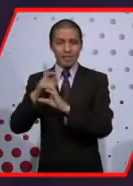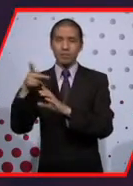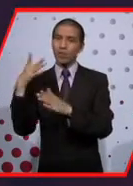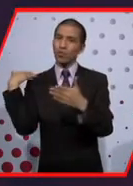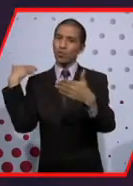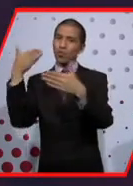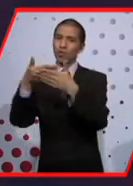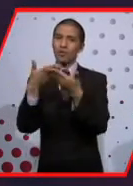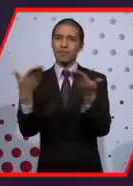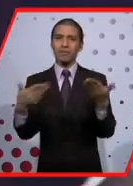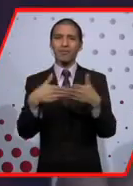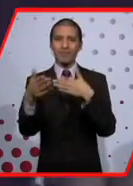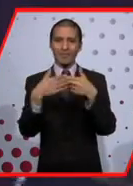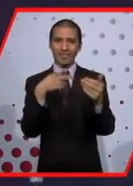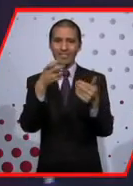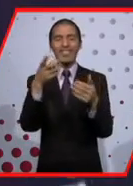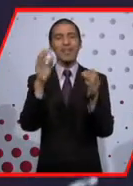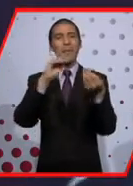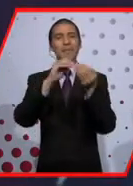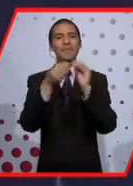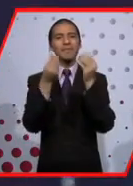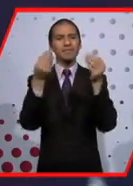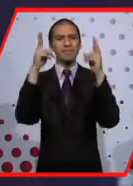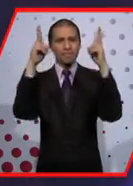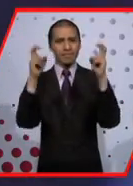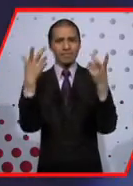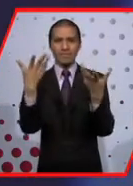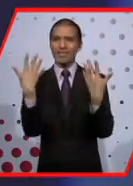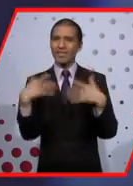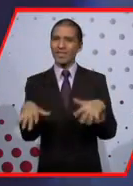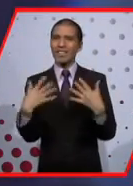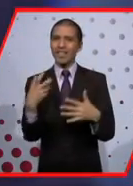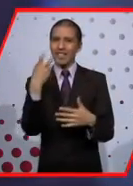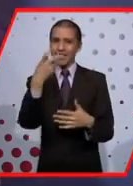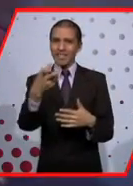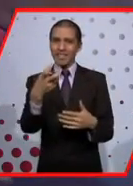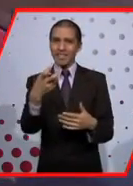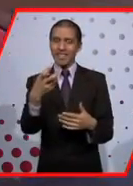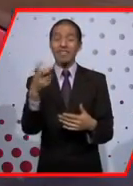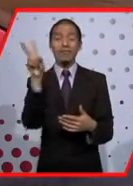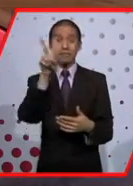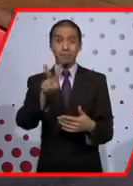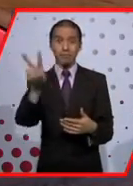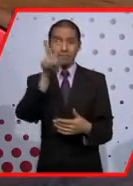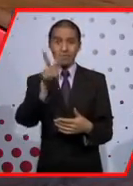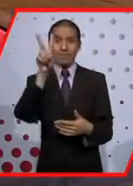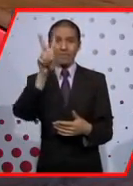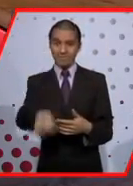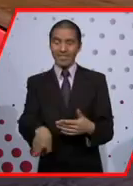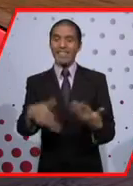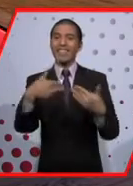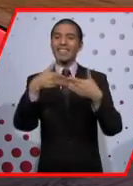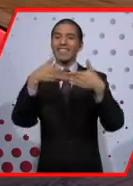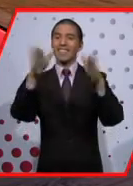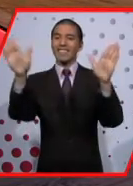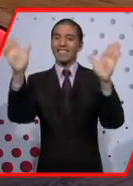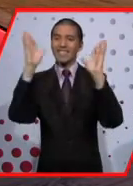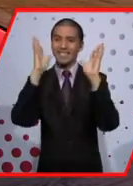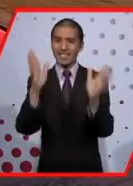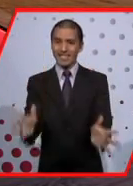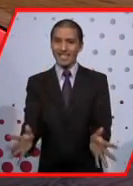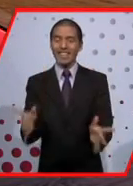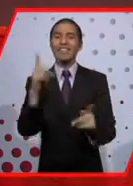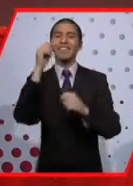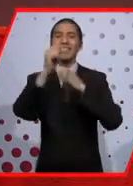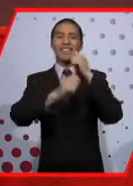encantada. Este tema de Bésame Mucho es el sencillo del disco, también es el título. Y este viernes, de hecho, es el estreno ya en